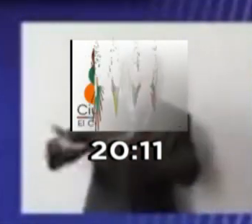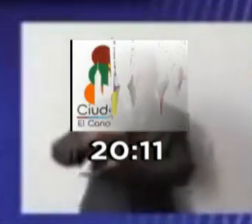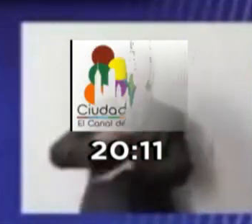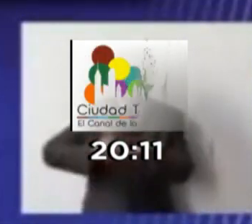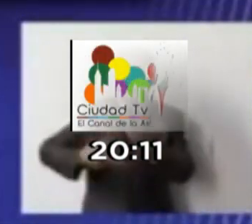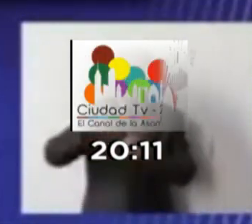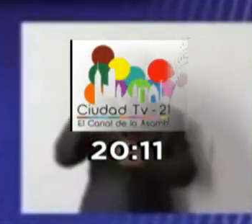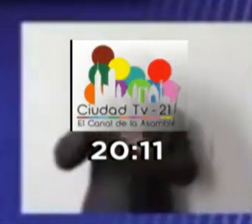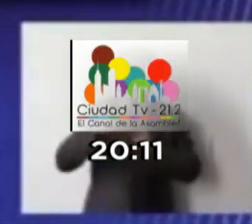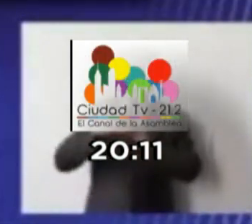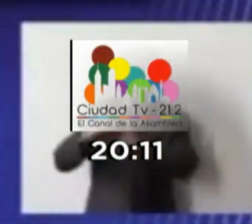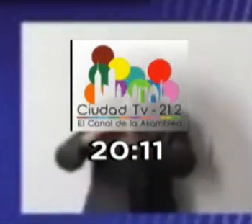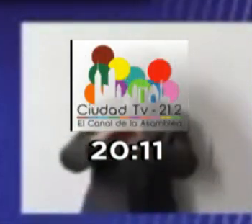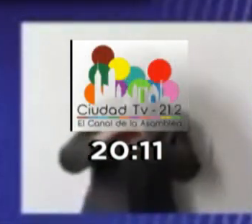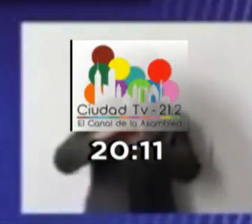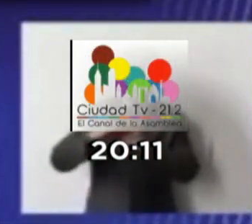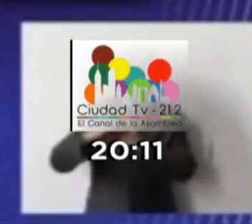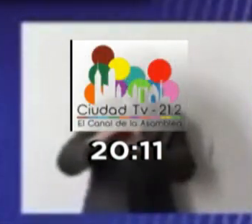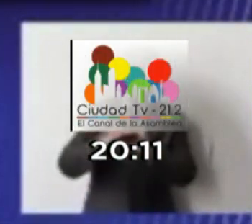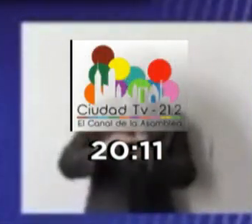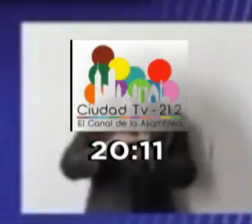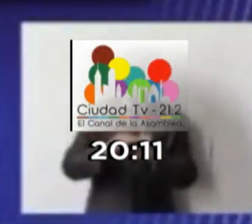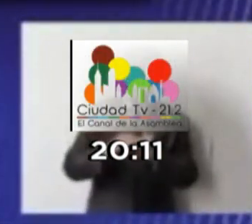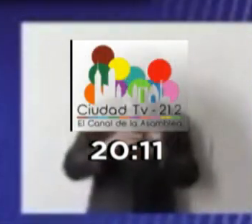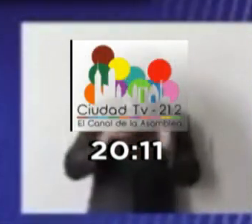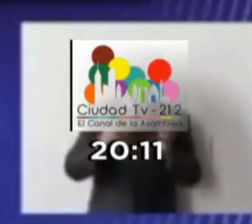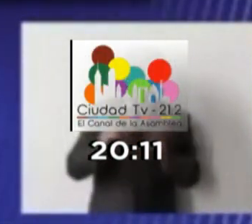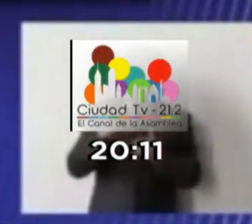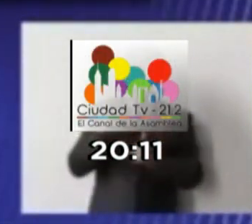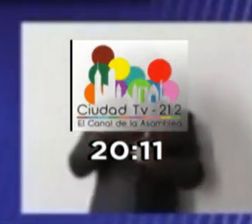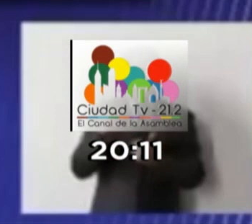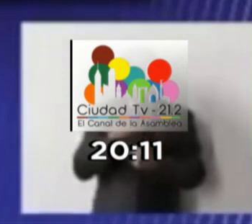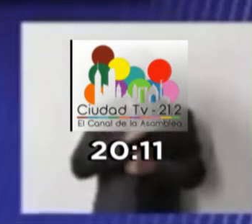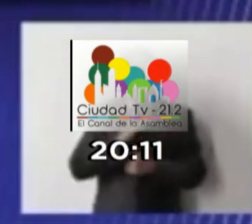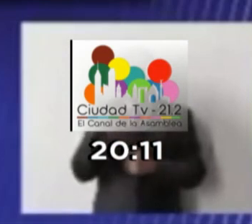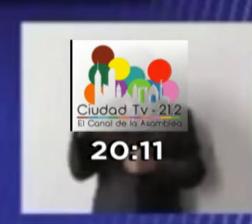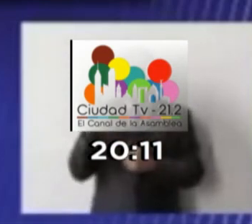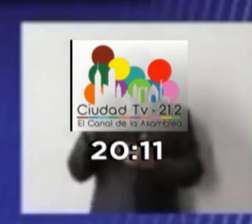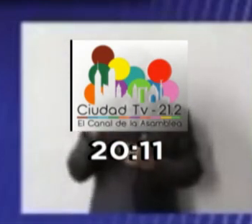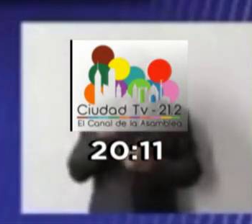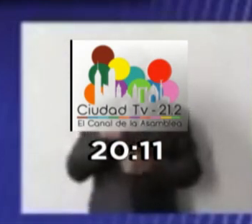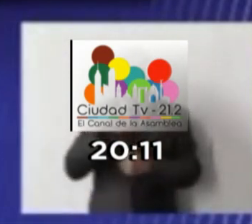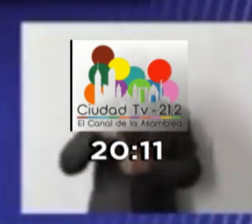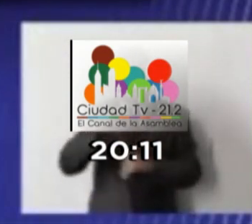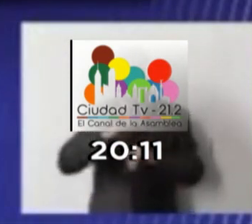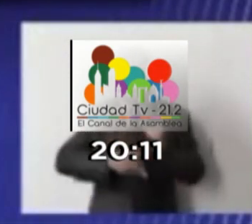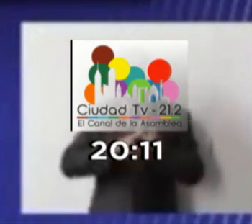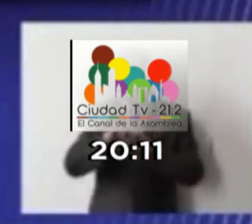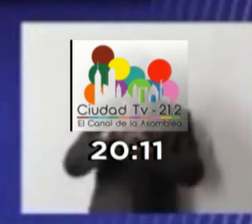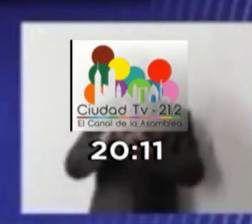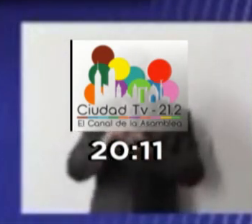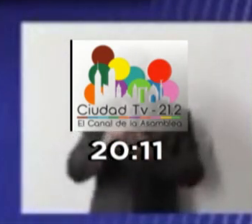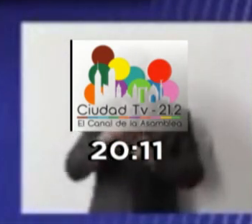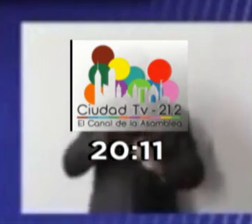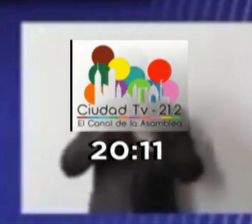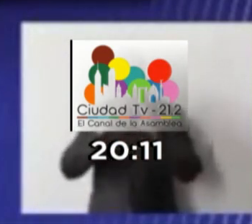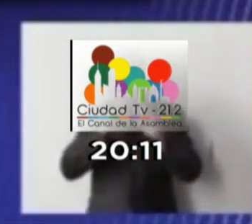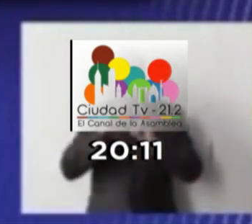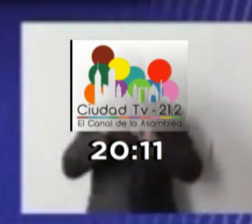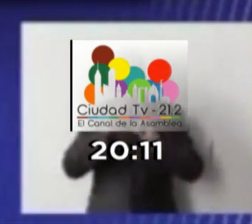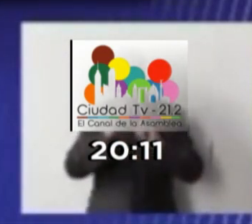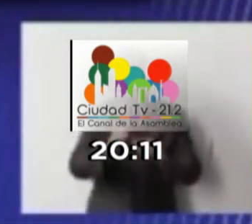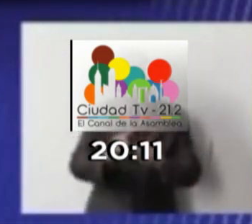la Secretaría de Gobernación siempre estará acompañando cada caso y que se permitirá que cualquier organismo